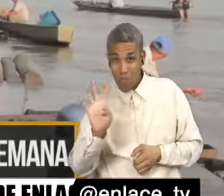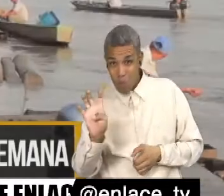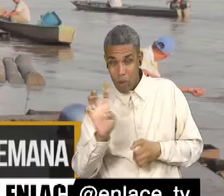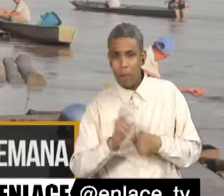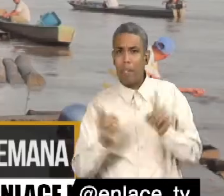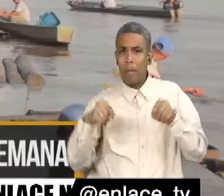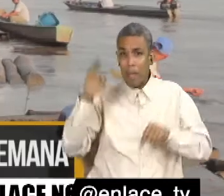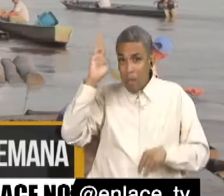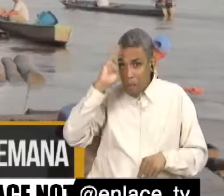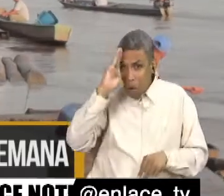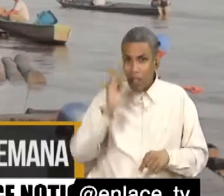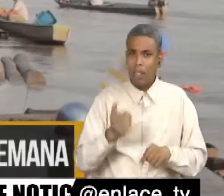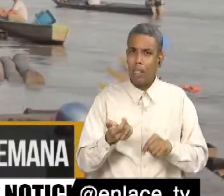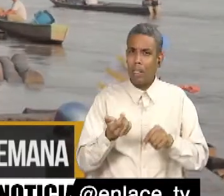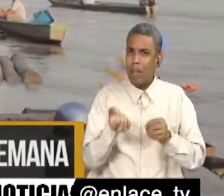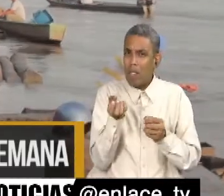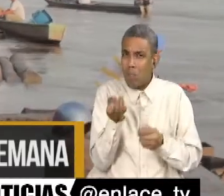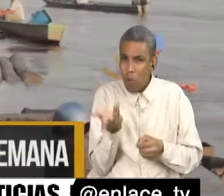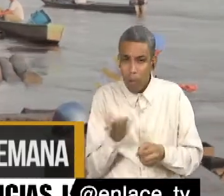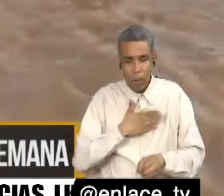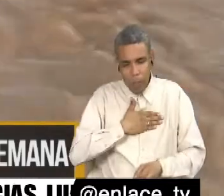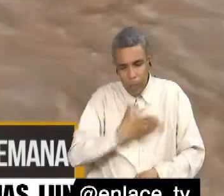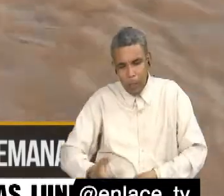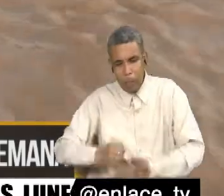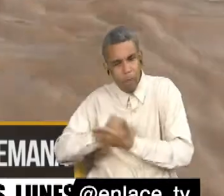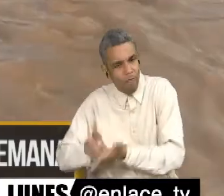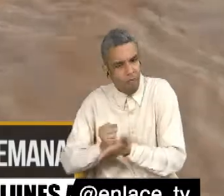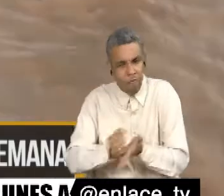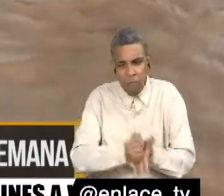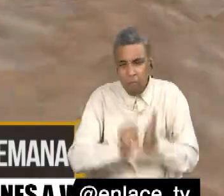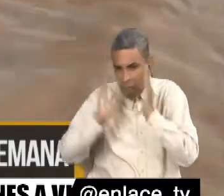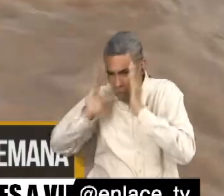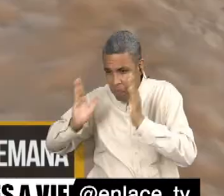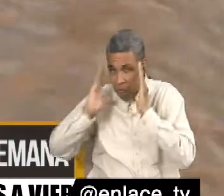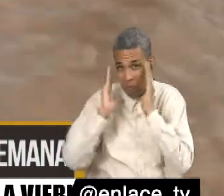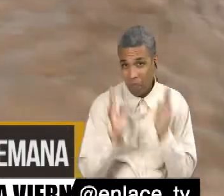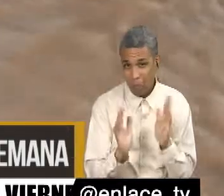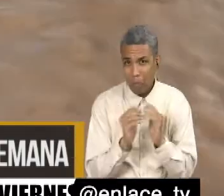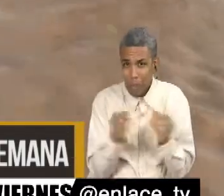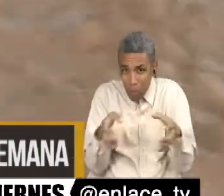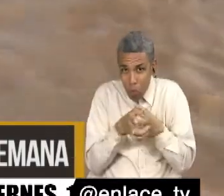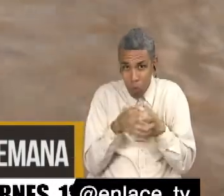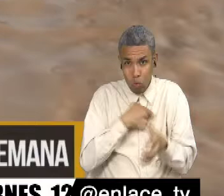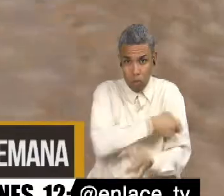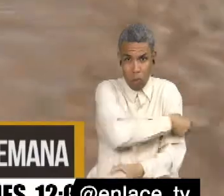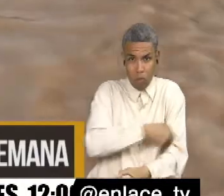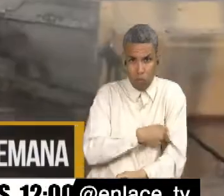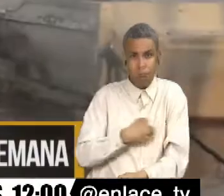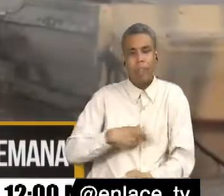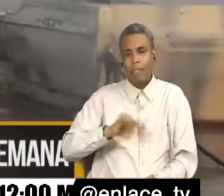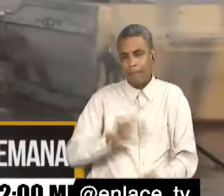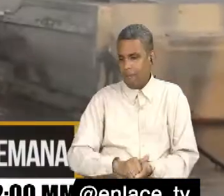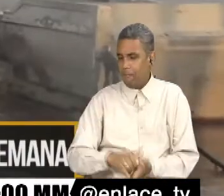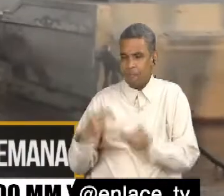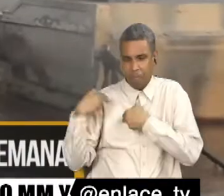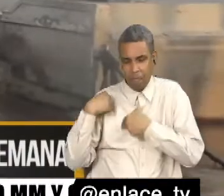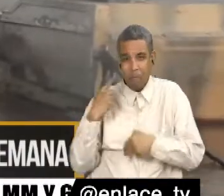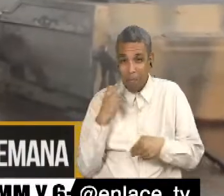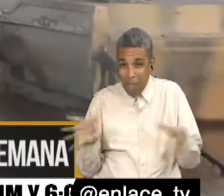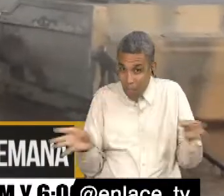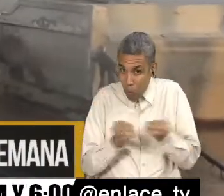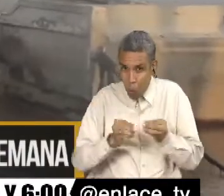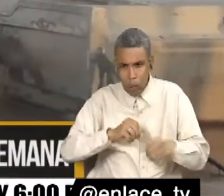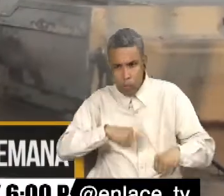de la policía y todos los organismos que están pendientes de esta situación y que hacen parte del Consejo Municipal de Gestión de Riesgo y Desastre. Todo el mundo está pendiente